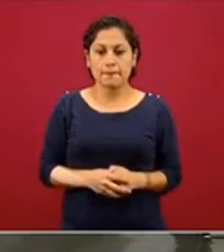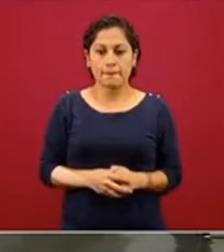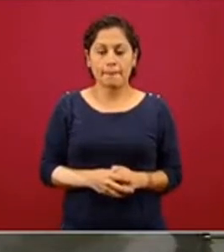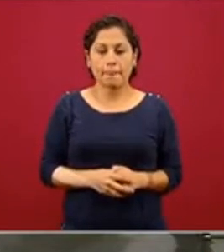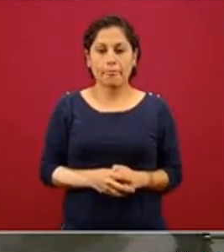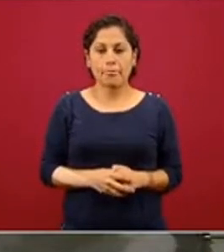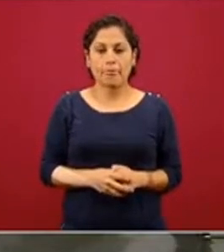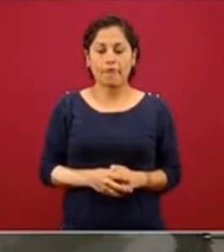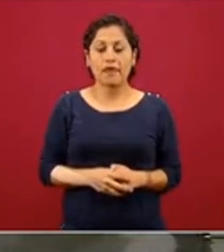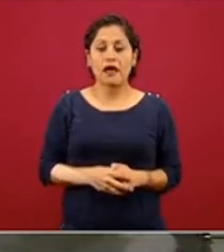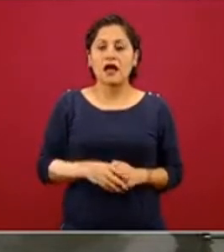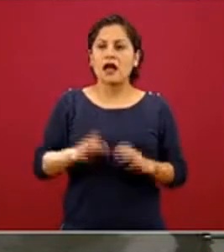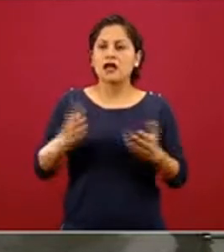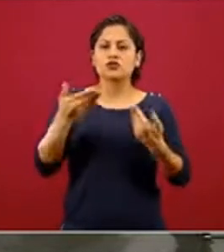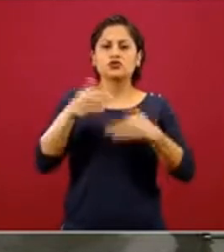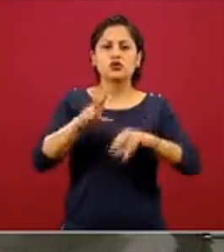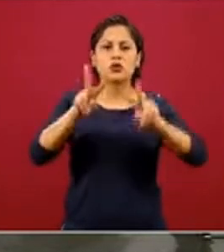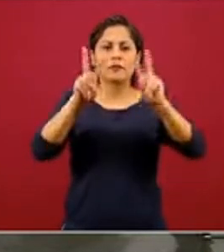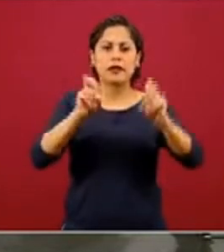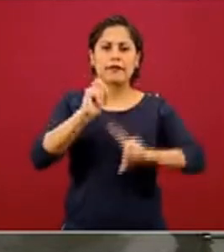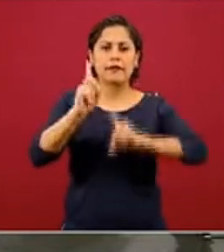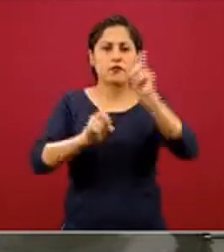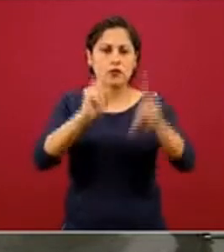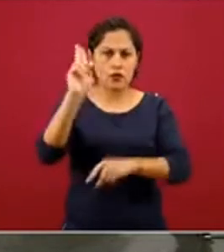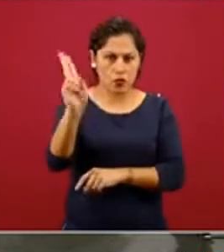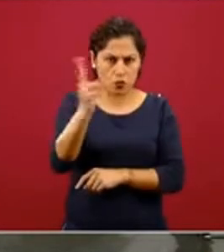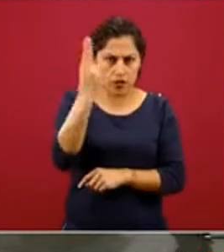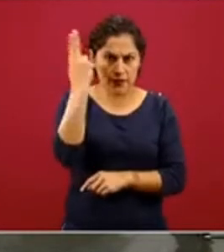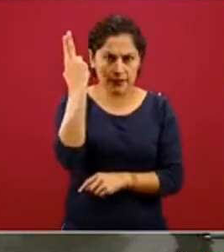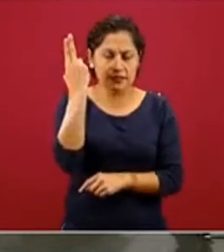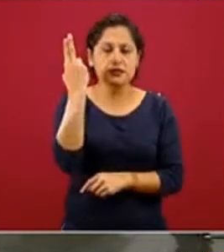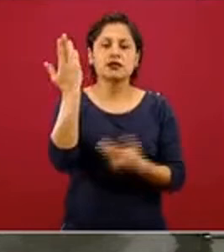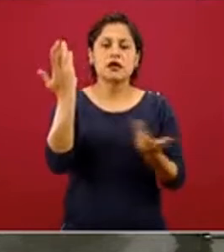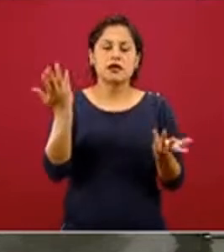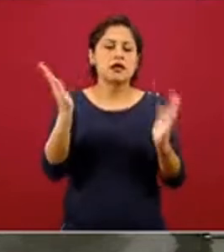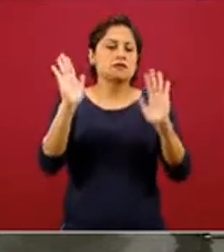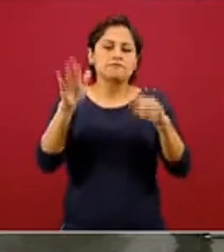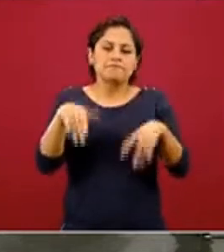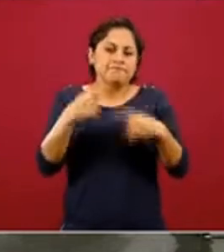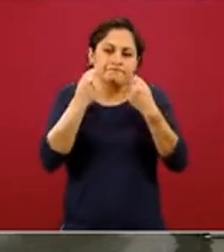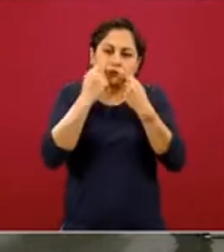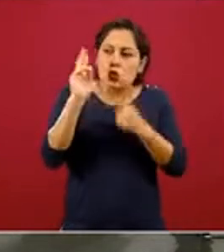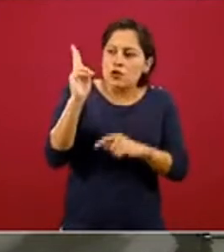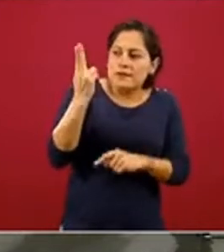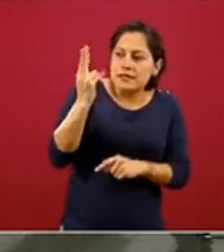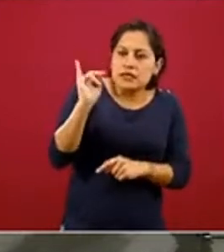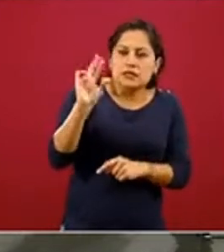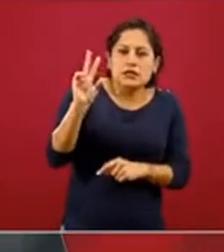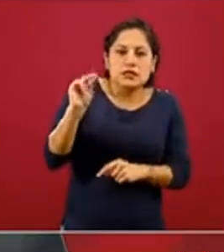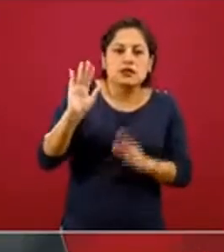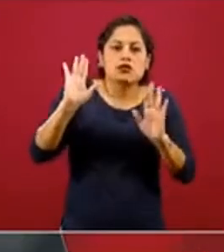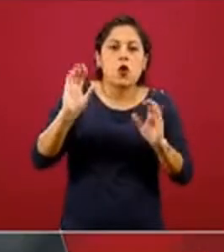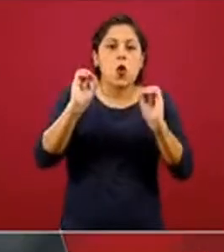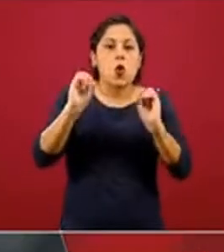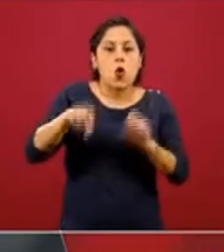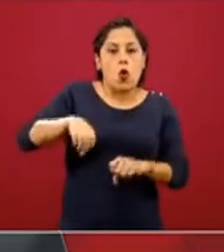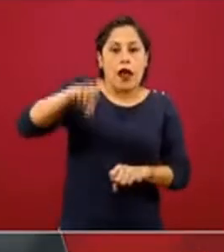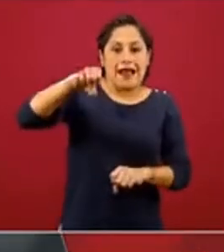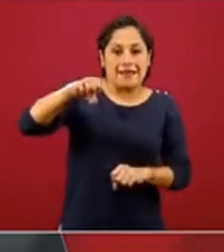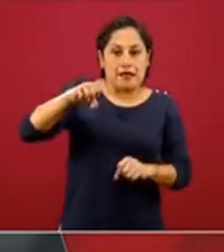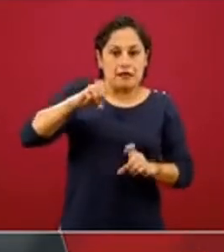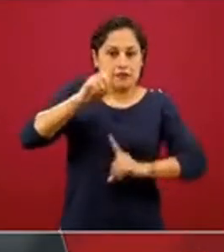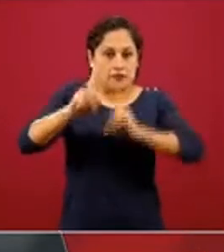Ligas universitarias, independientemente de universitarias o no, y de la edad del posible público,